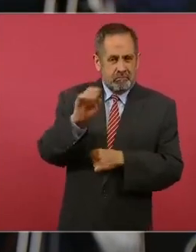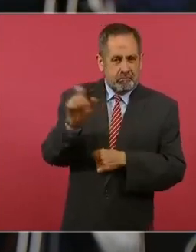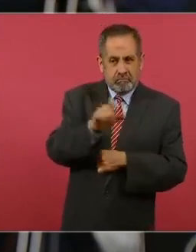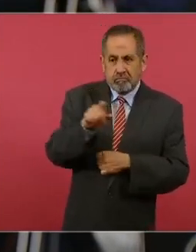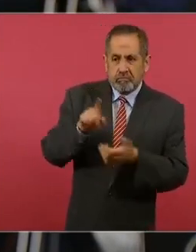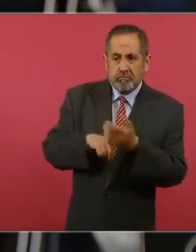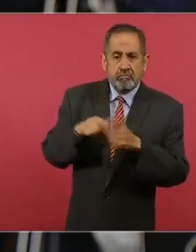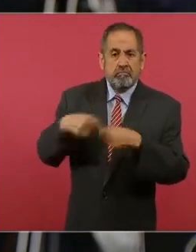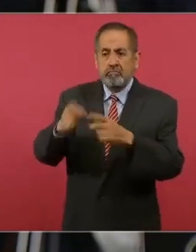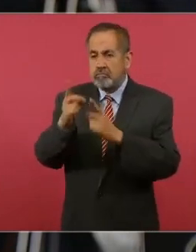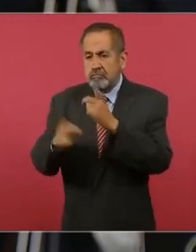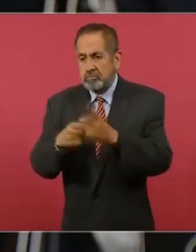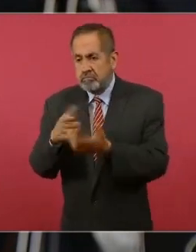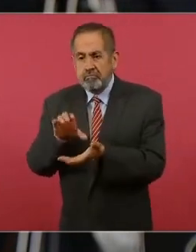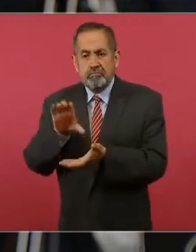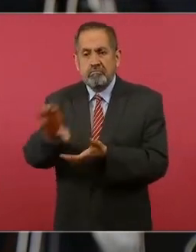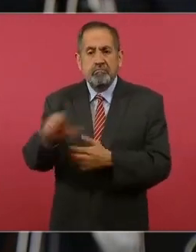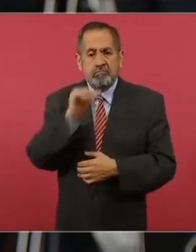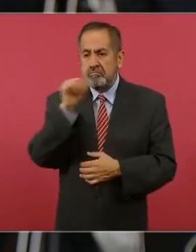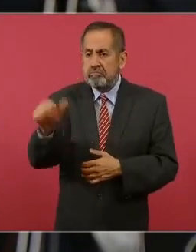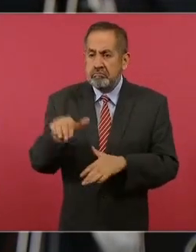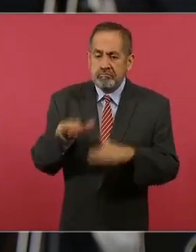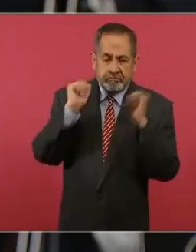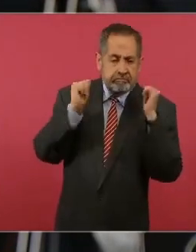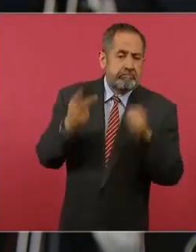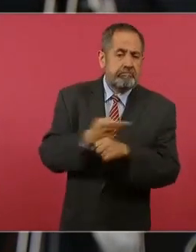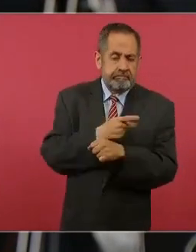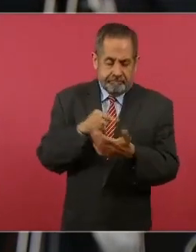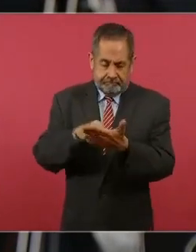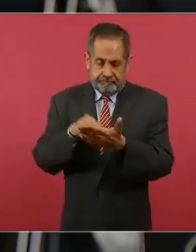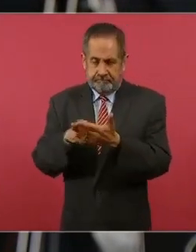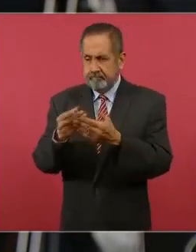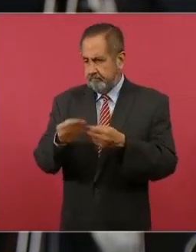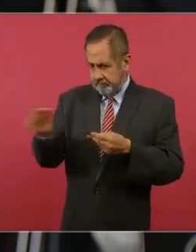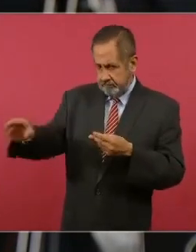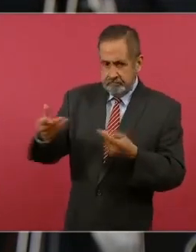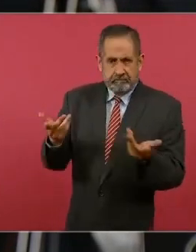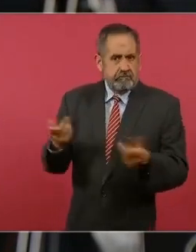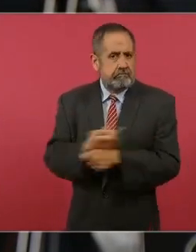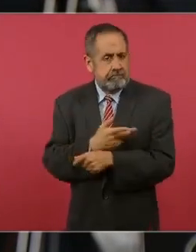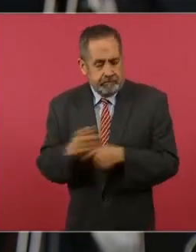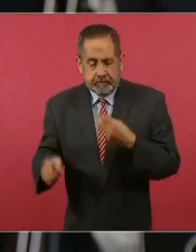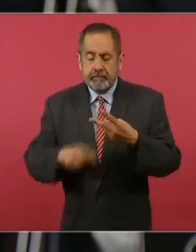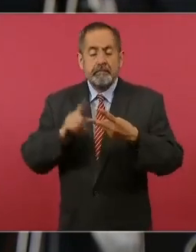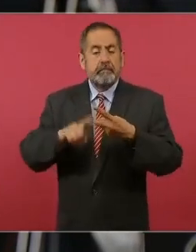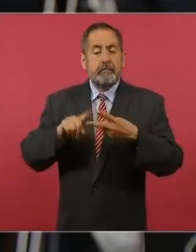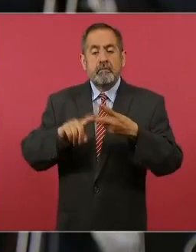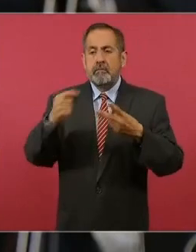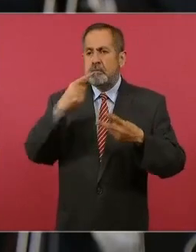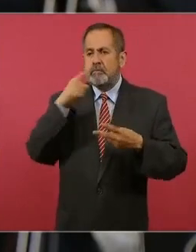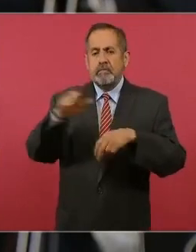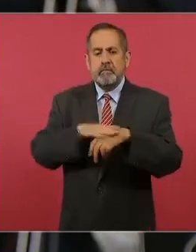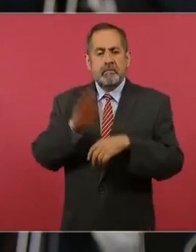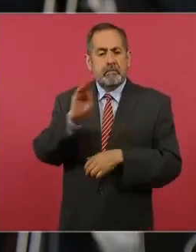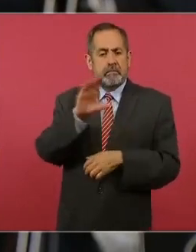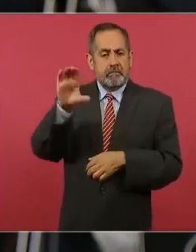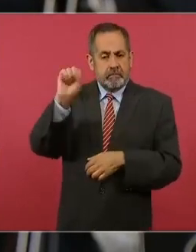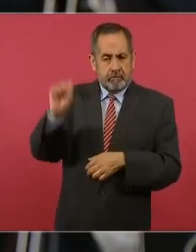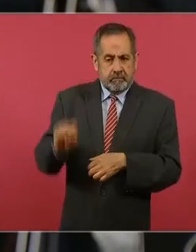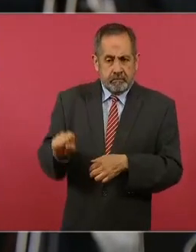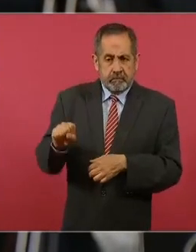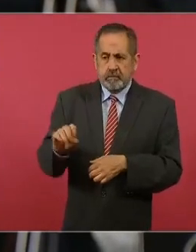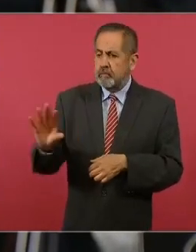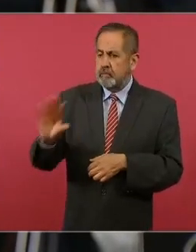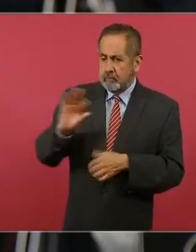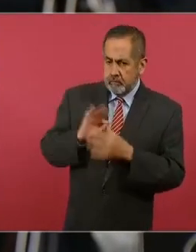a los deportistas. Aquí tengo la solicitud, también se la puedo hacer llegar. También hay otra demanda en Baja California Sur, nos